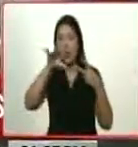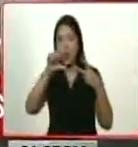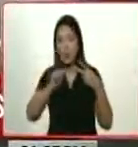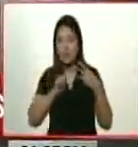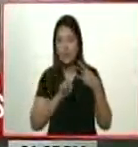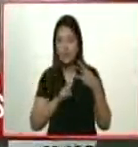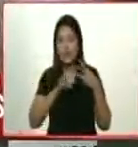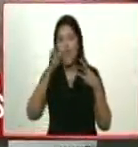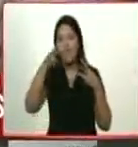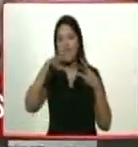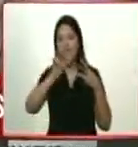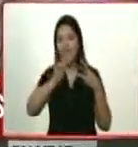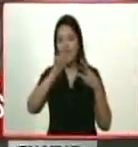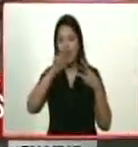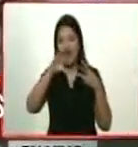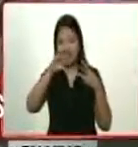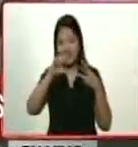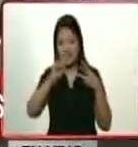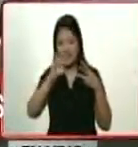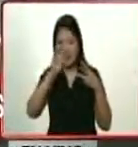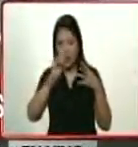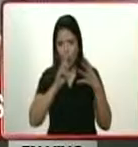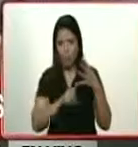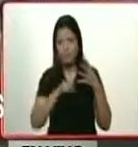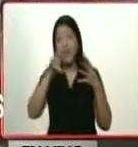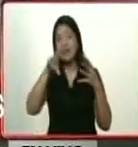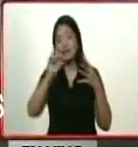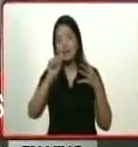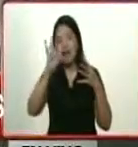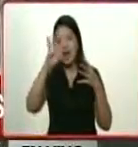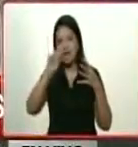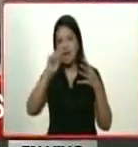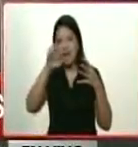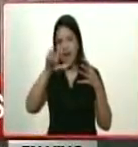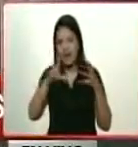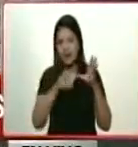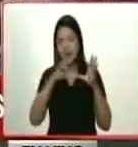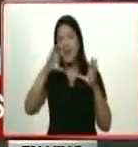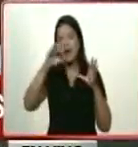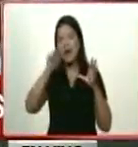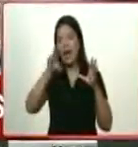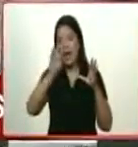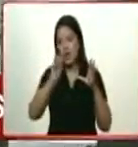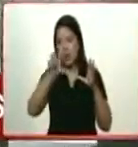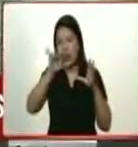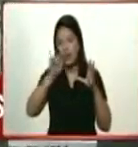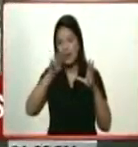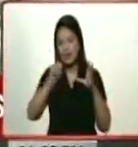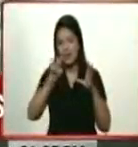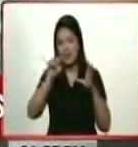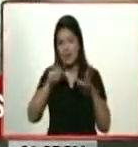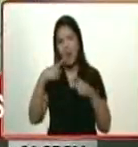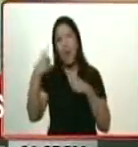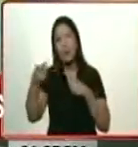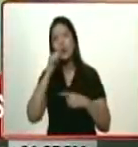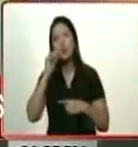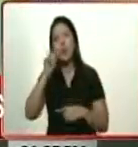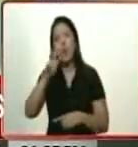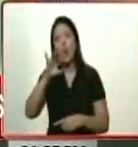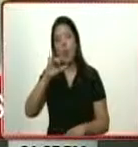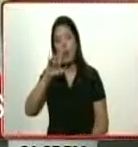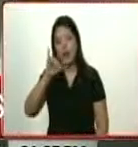el distrito motor pecuario y mixto y el distrito motor cerealero y agroindustrial. ¿Quiénes son esos muchachos?